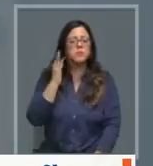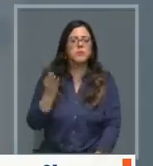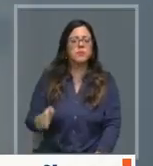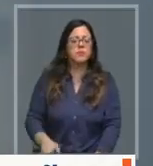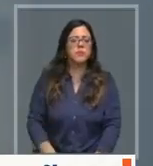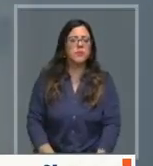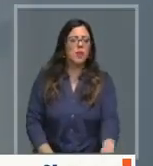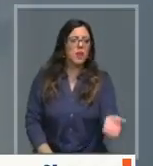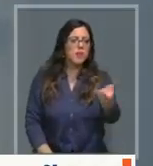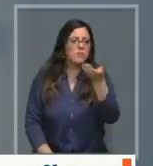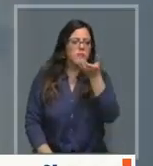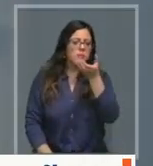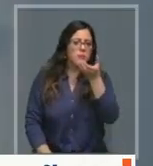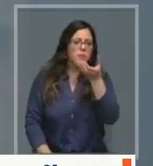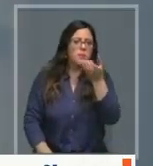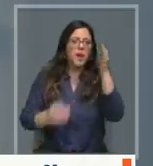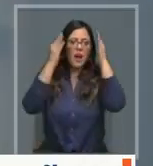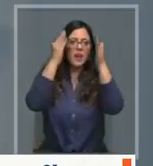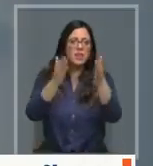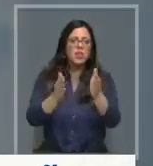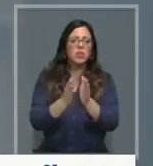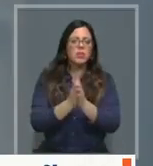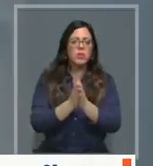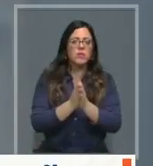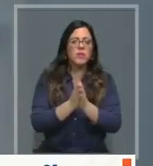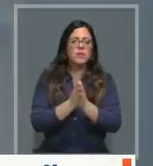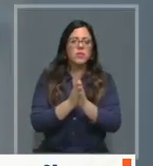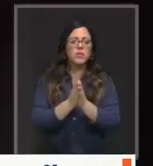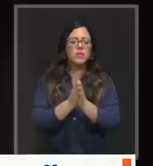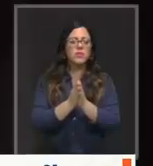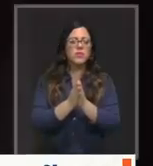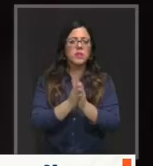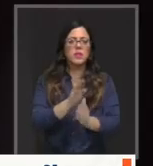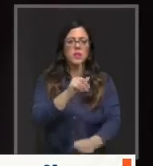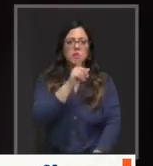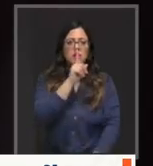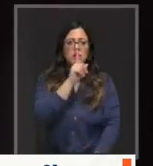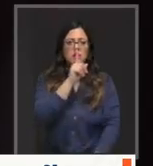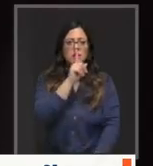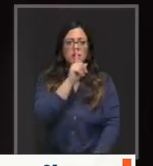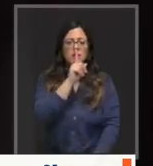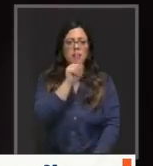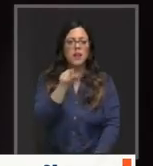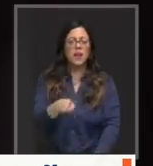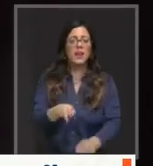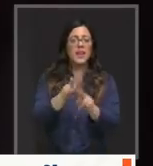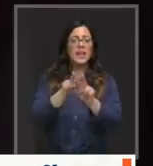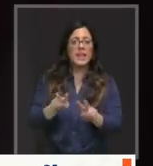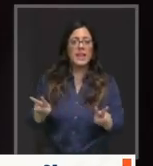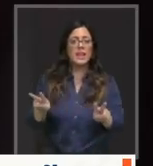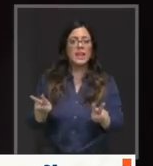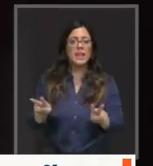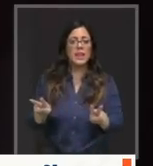saludes. Por favor, silencio la frecuencia radial. Con la tranquilidad de tener cumplido,